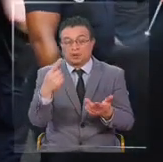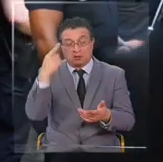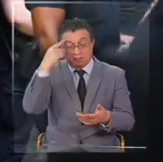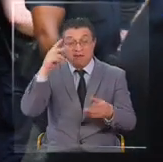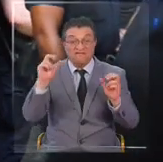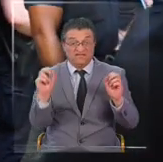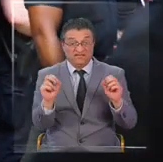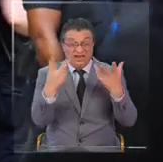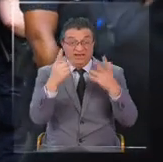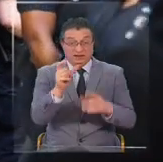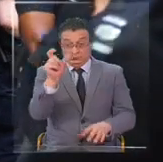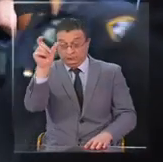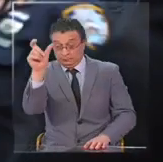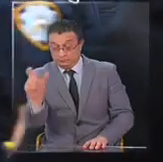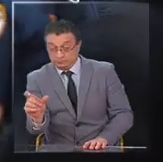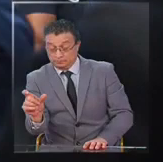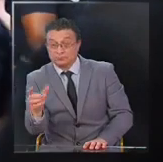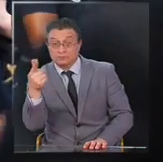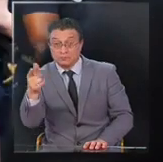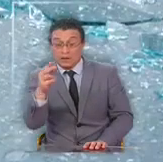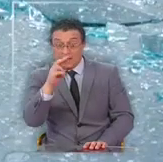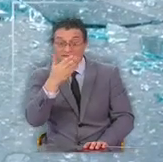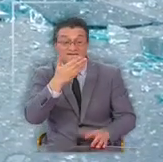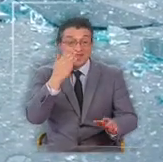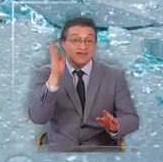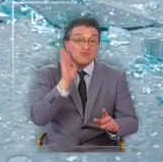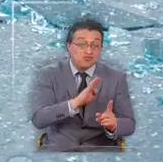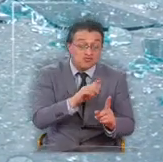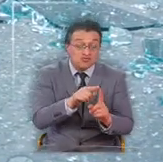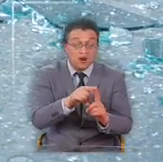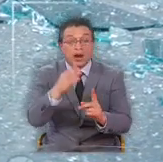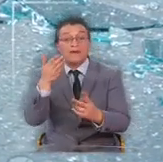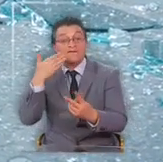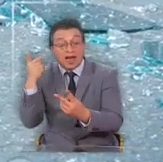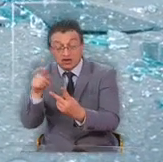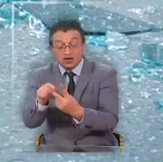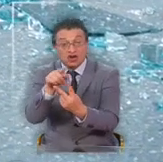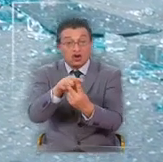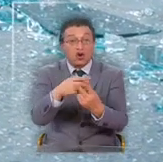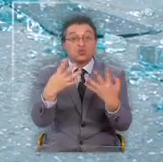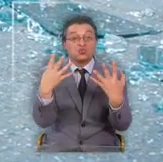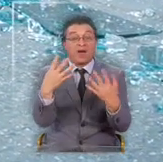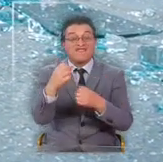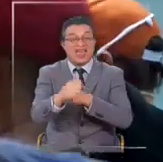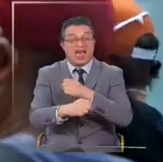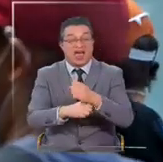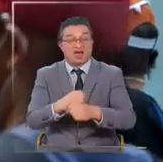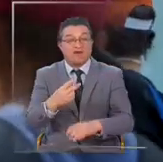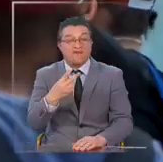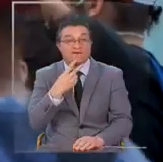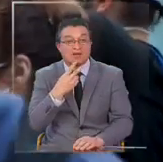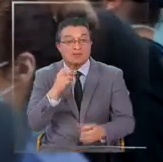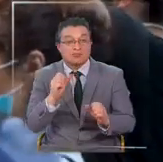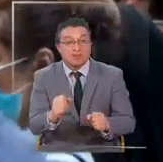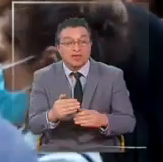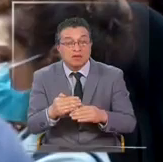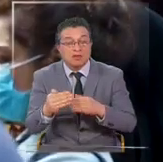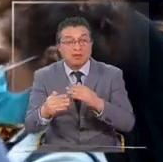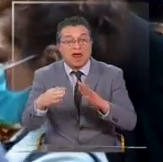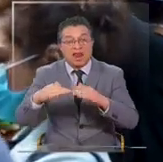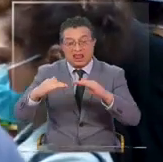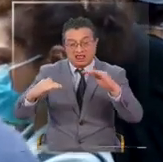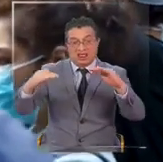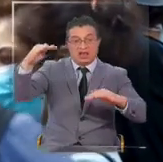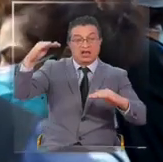vida entre un ciudadano de raza negra y uno de raza blanca es de 9 años. Estamos hablando de niveles